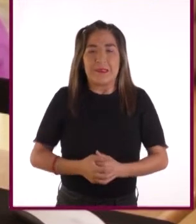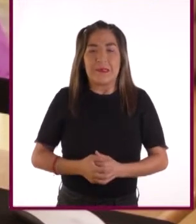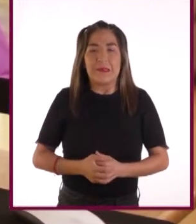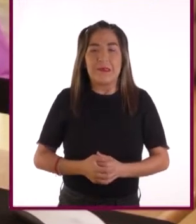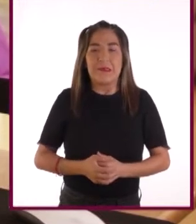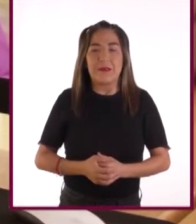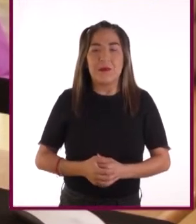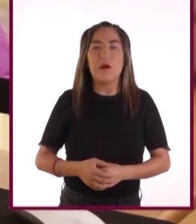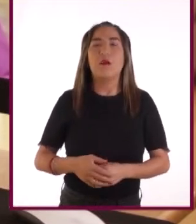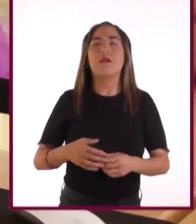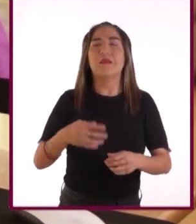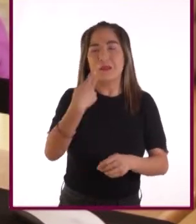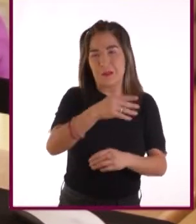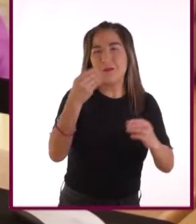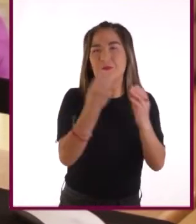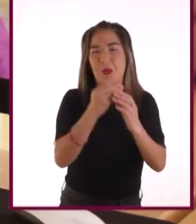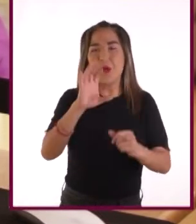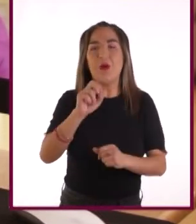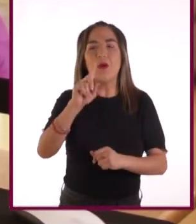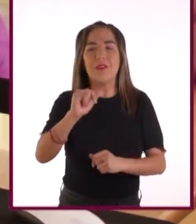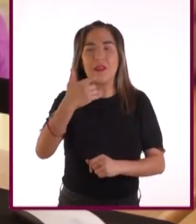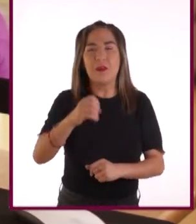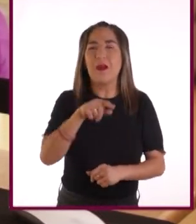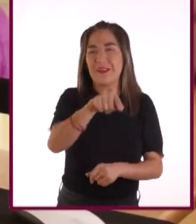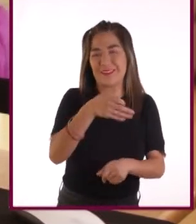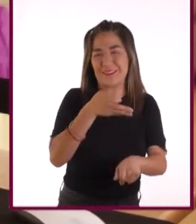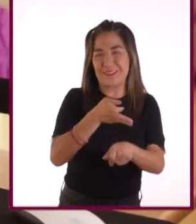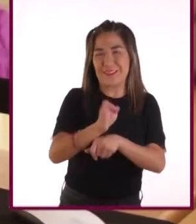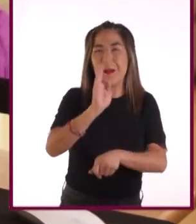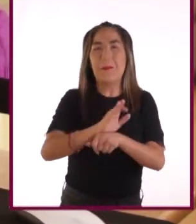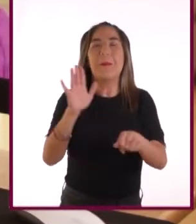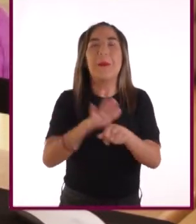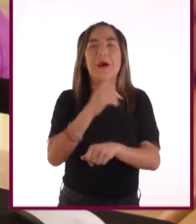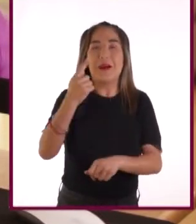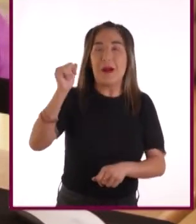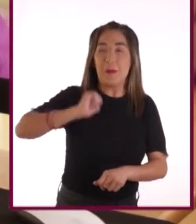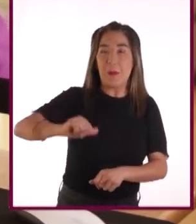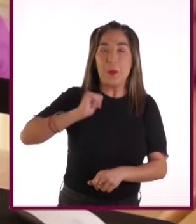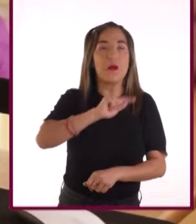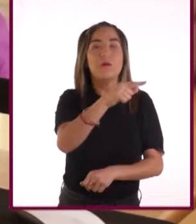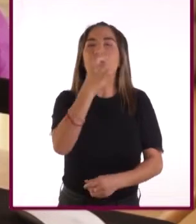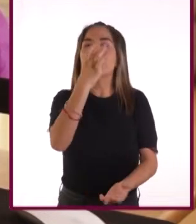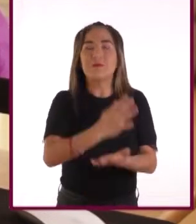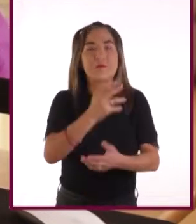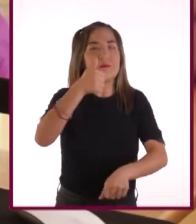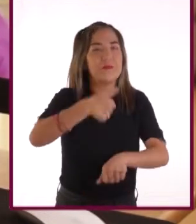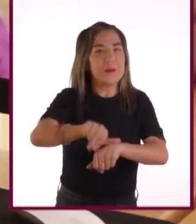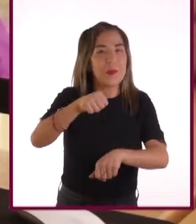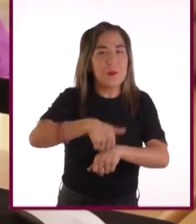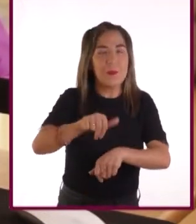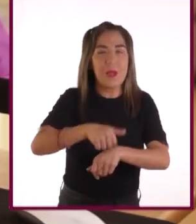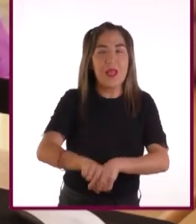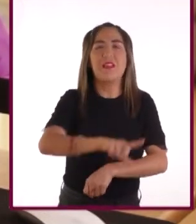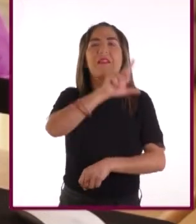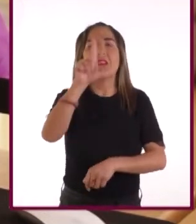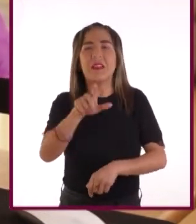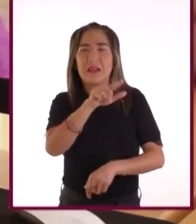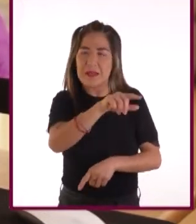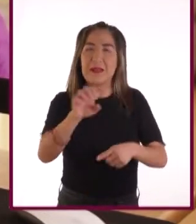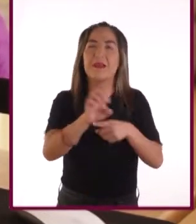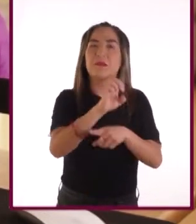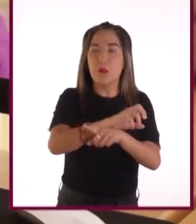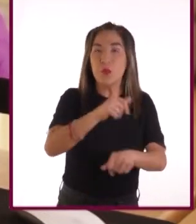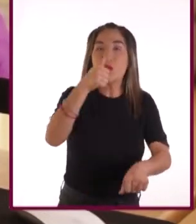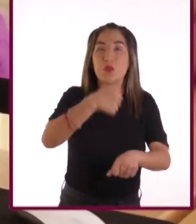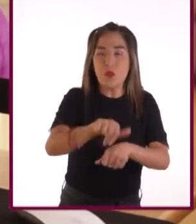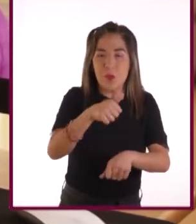a un cierto código. Es muy curioso porque inicialmente el código Morse era únicamente en números, y entonces